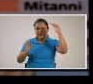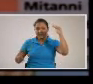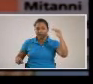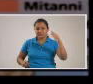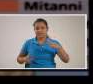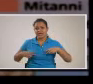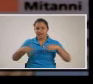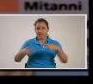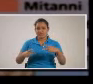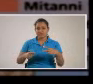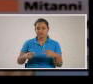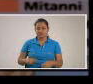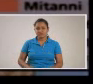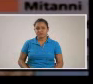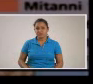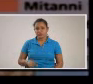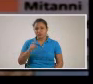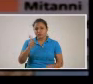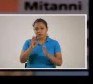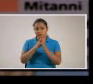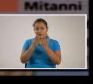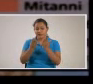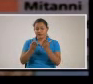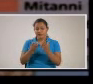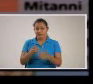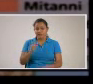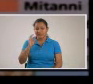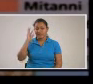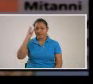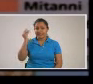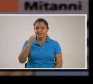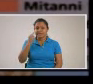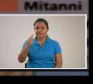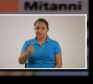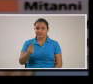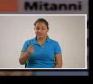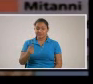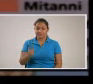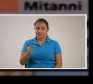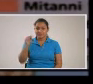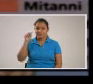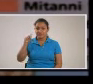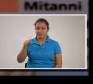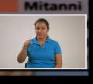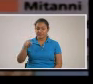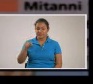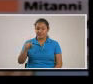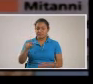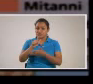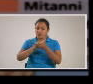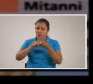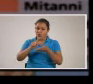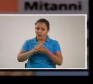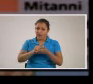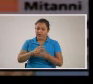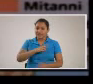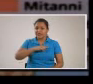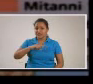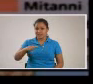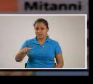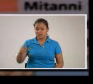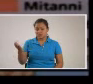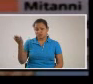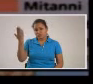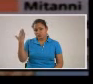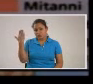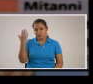señala precisamente que esa fue la región que ocupó Jafet y sus descendientes, y de allí